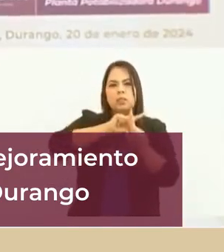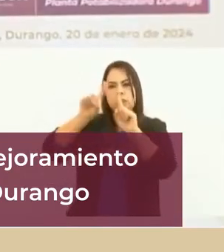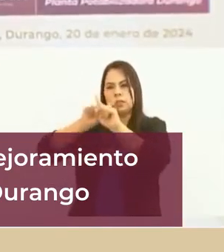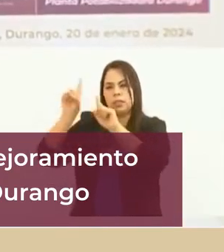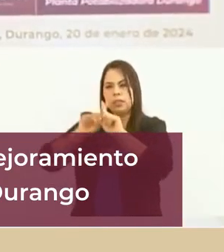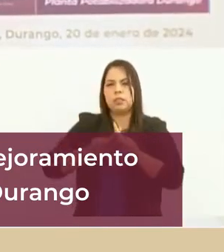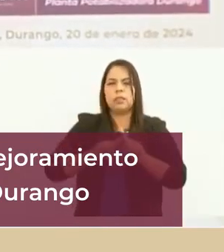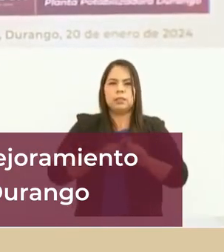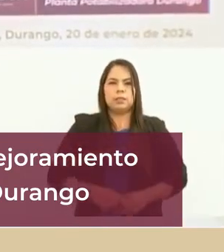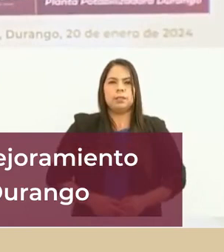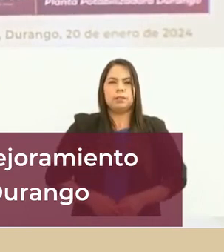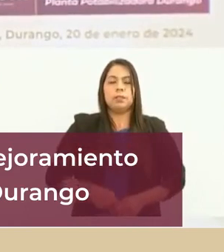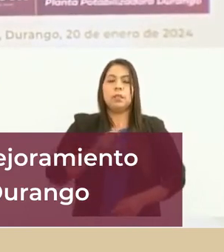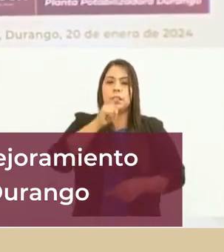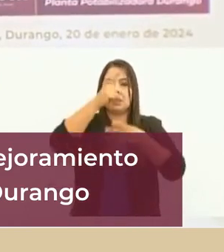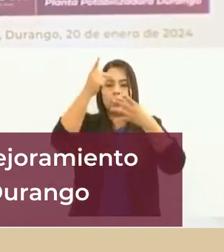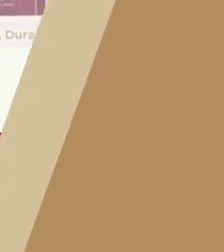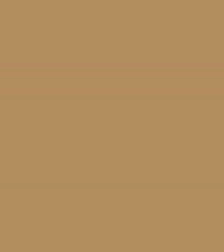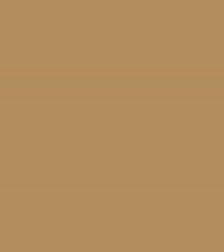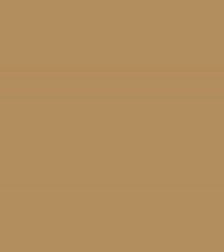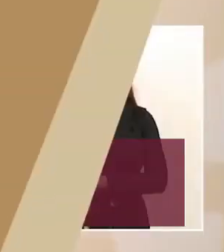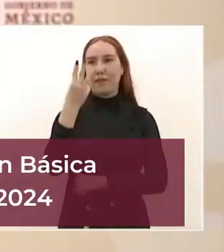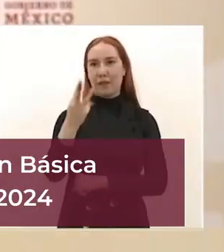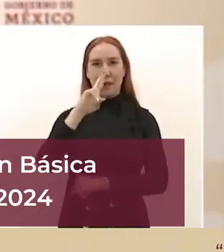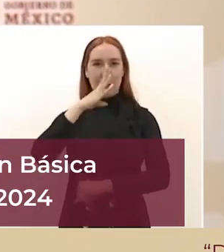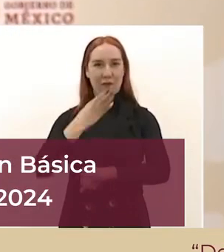de infraestructura de las escuelas.